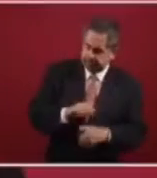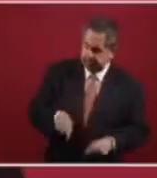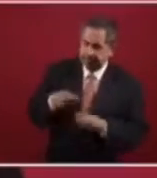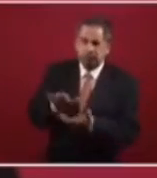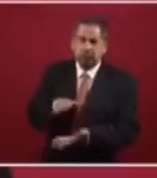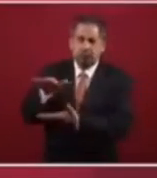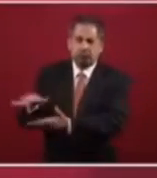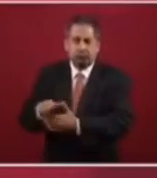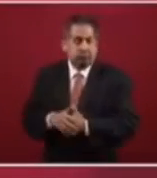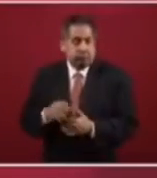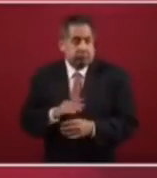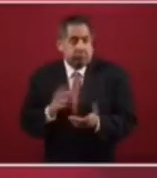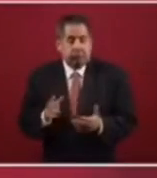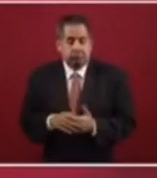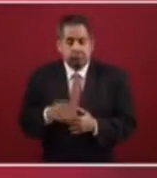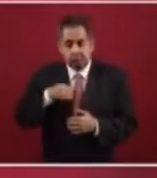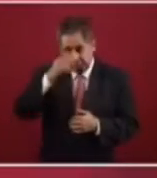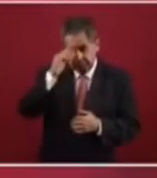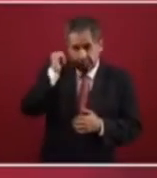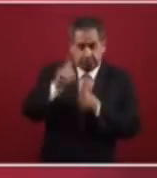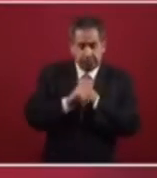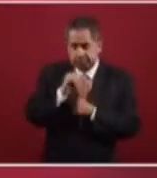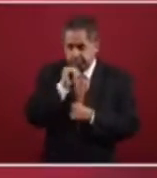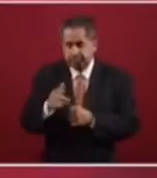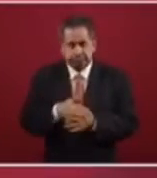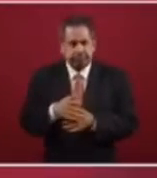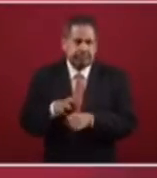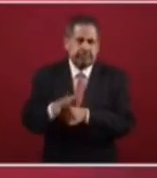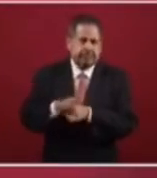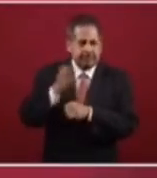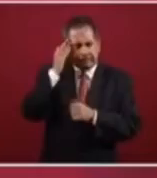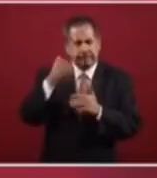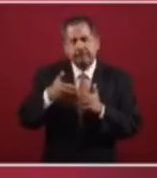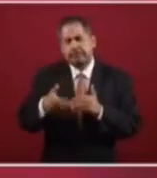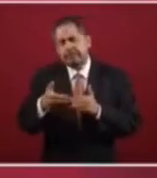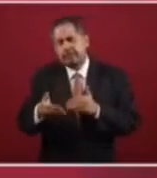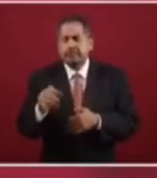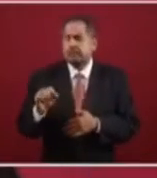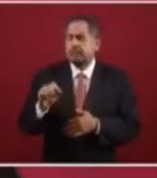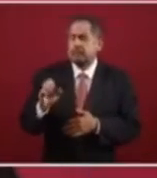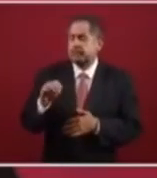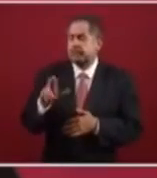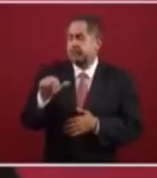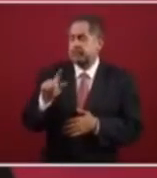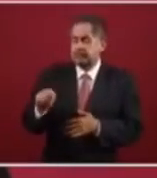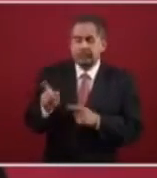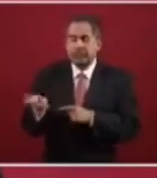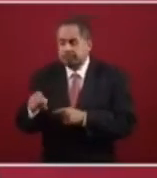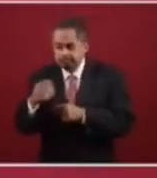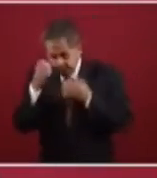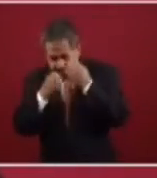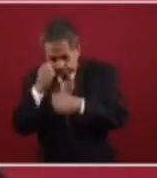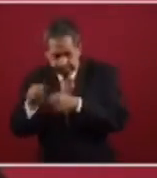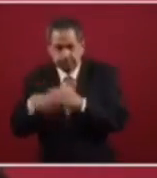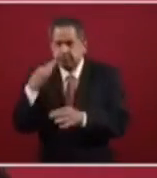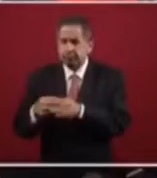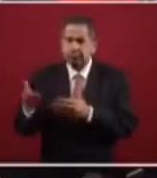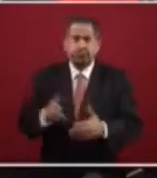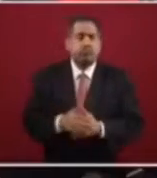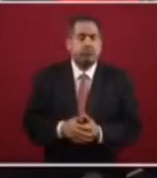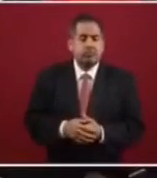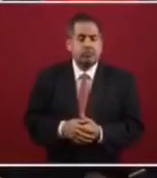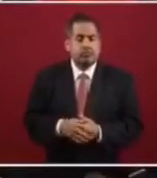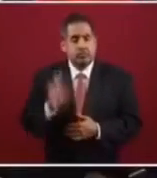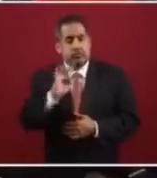entregados. Nosotros no le vemos ningún problema y estamos dándole tiempo a que la Semarnat y la CEA hagan la propia evaluación. Porque sí